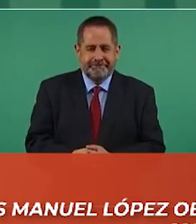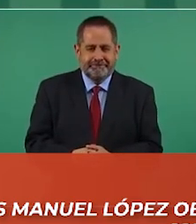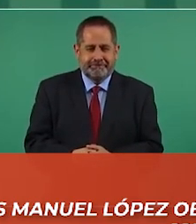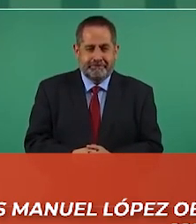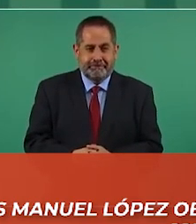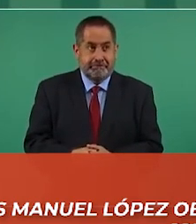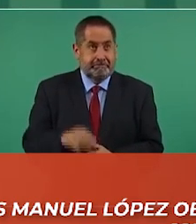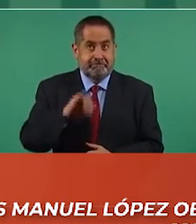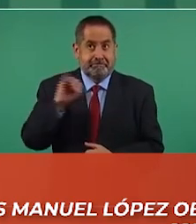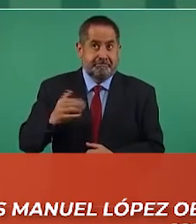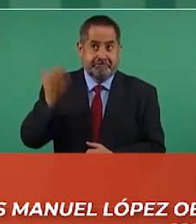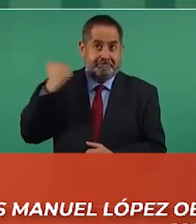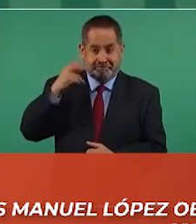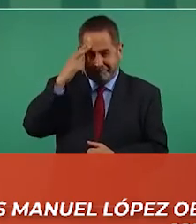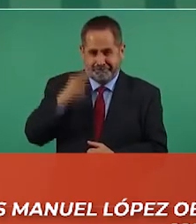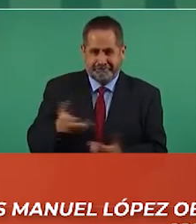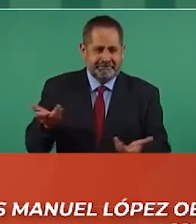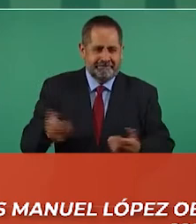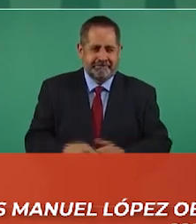Algo nunca visto en México.